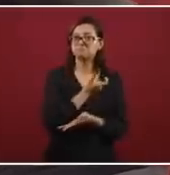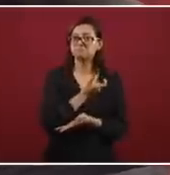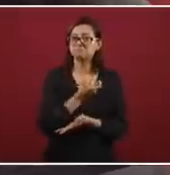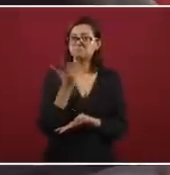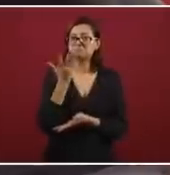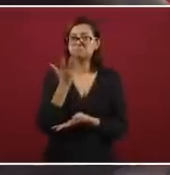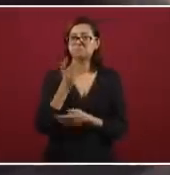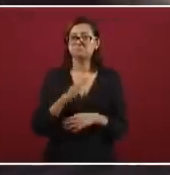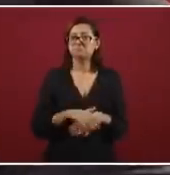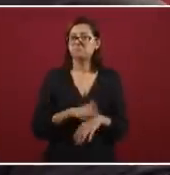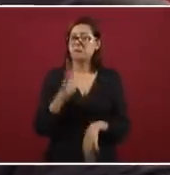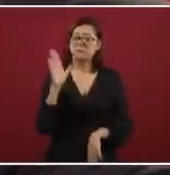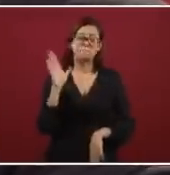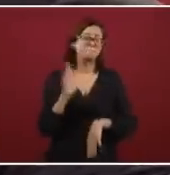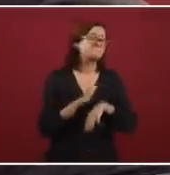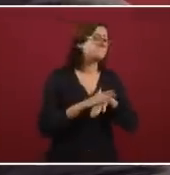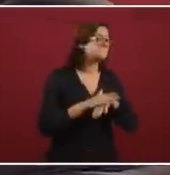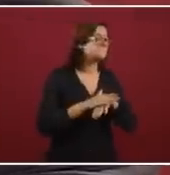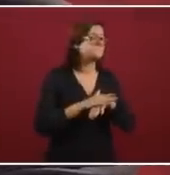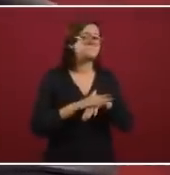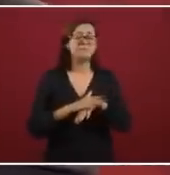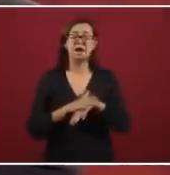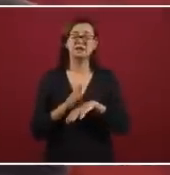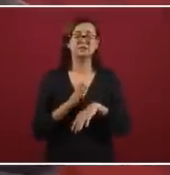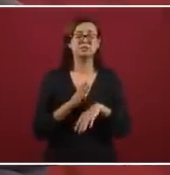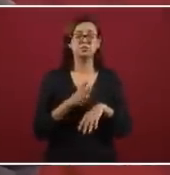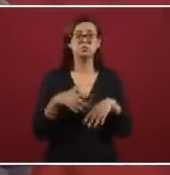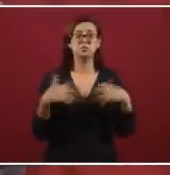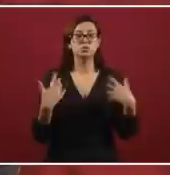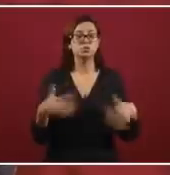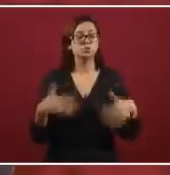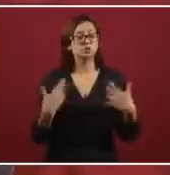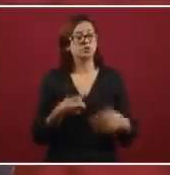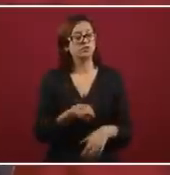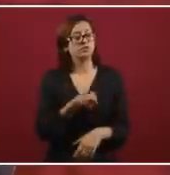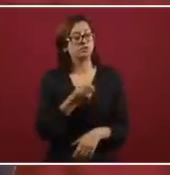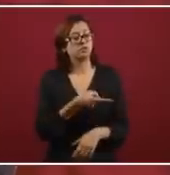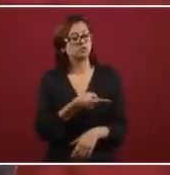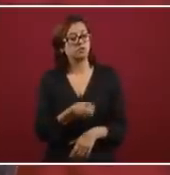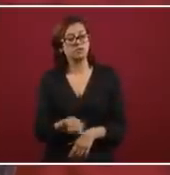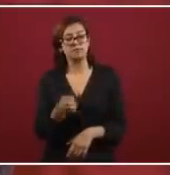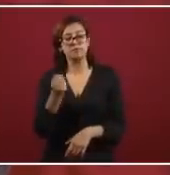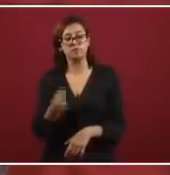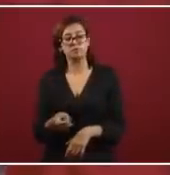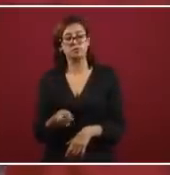contar con los precios más altos del petróleo en toda la historia,